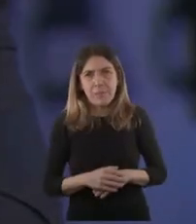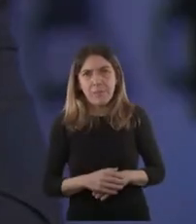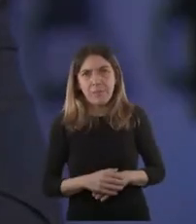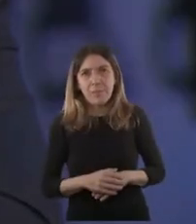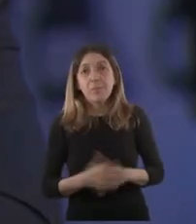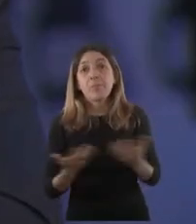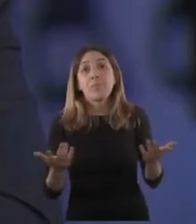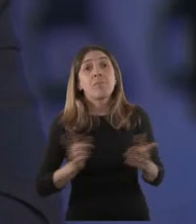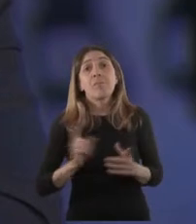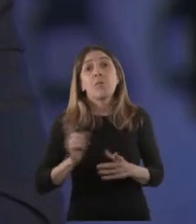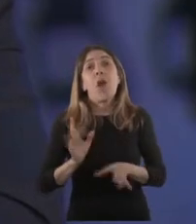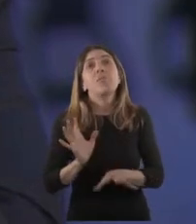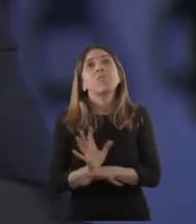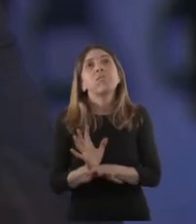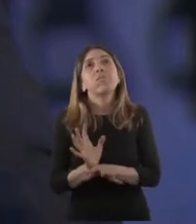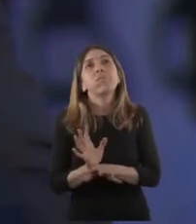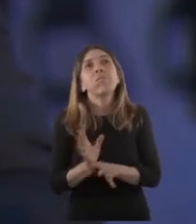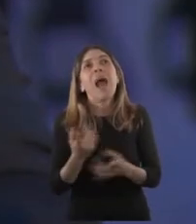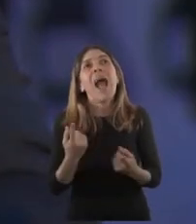No es casualidad,